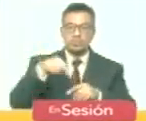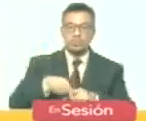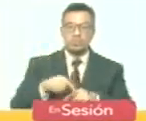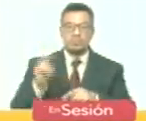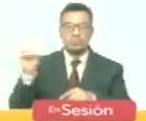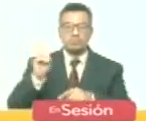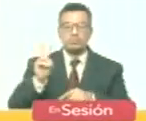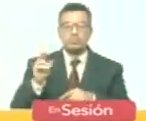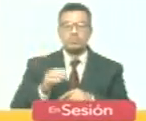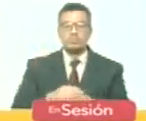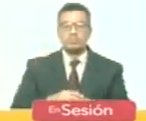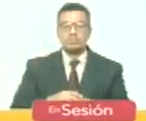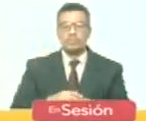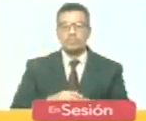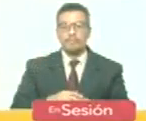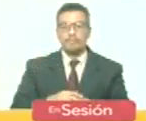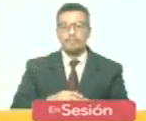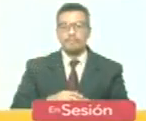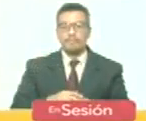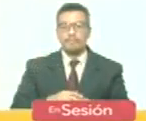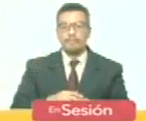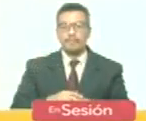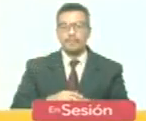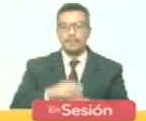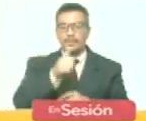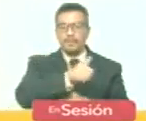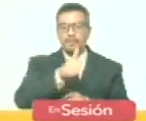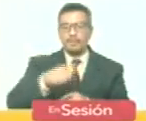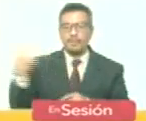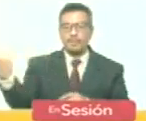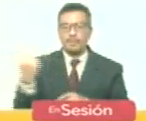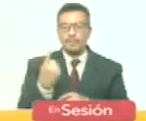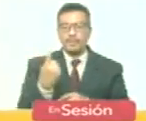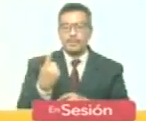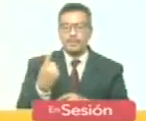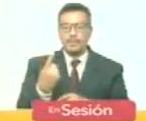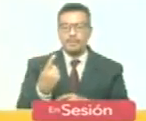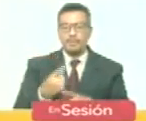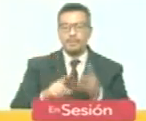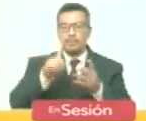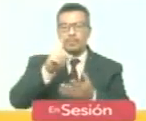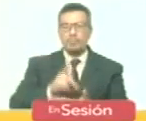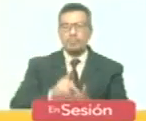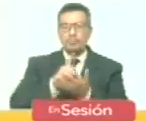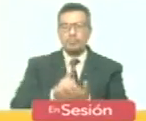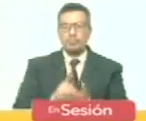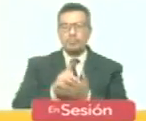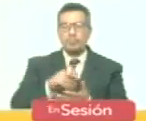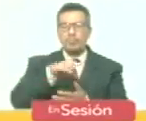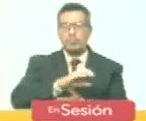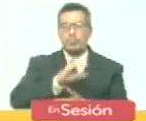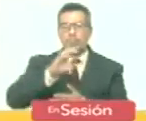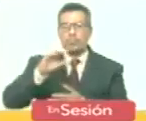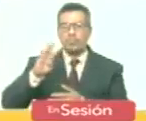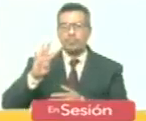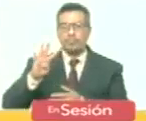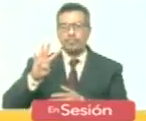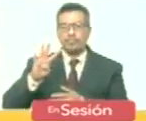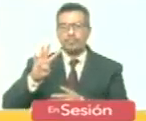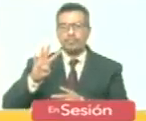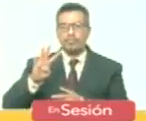a Venezuela, cada uno venía cargado con un kilogramo de C4.